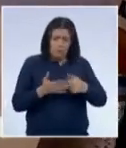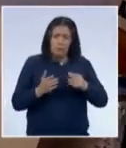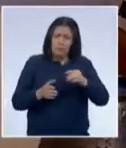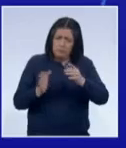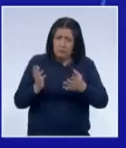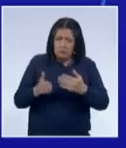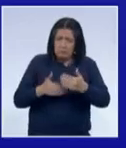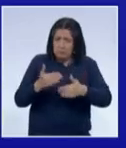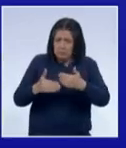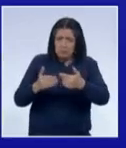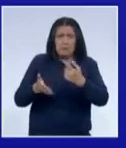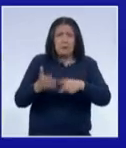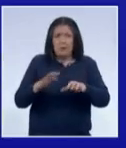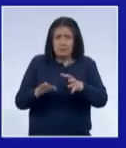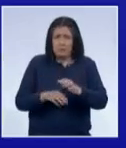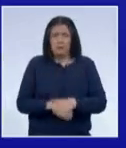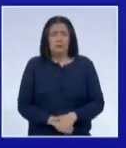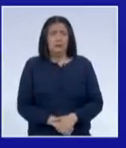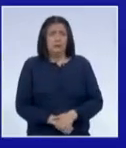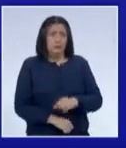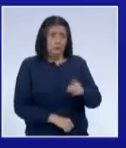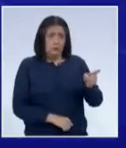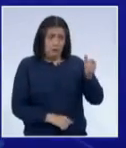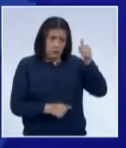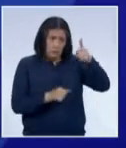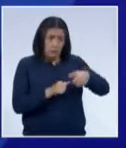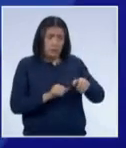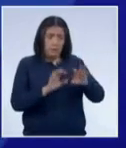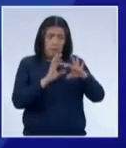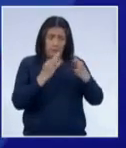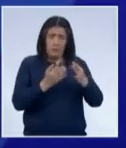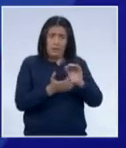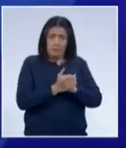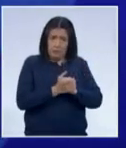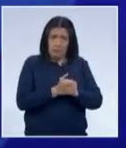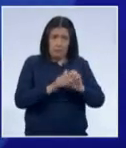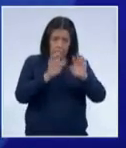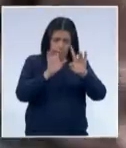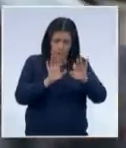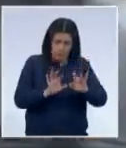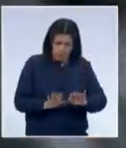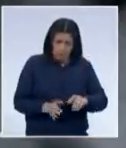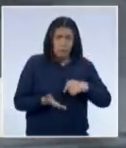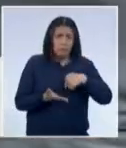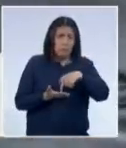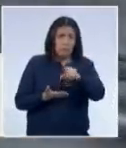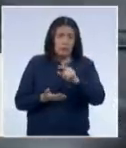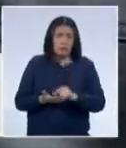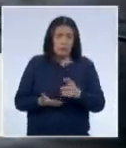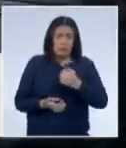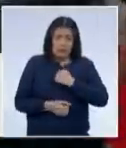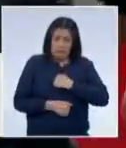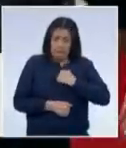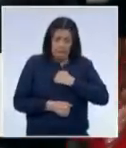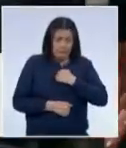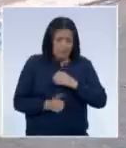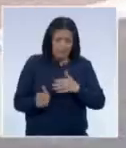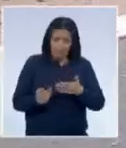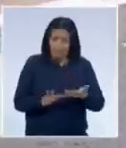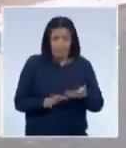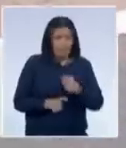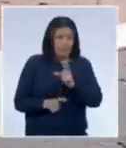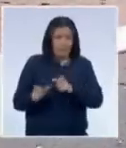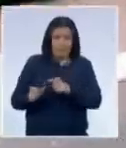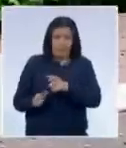vaya a seguir melissa como se recuerda familiares y amigos enviaron un comunicado donde lamentan las pérdidas humanas